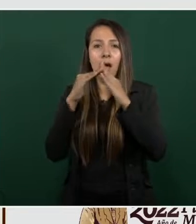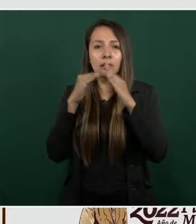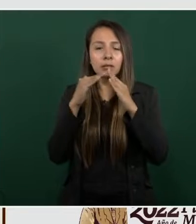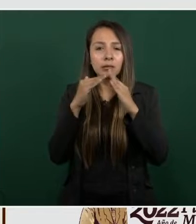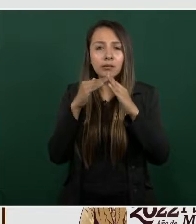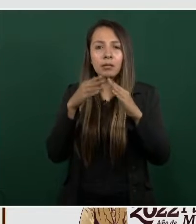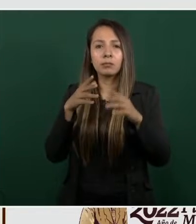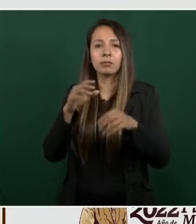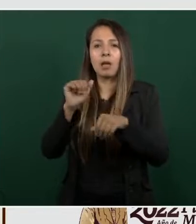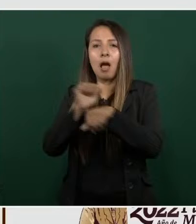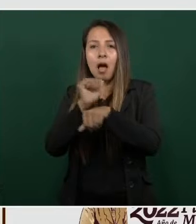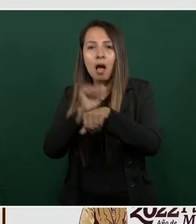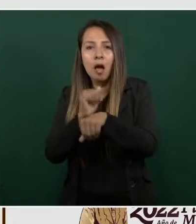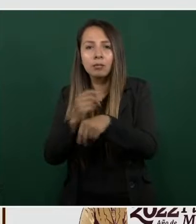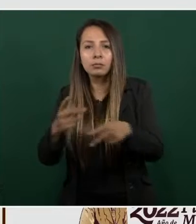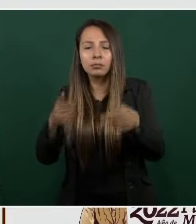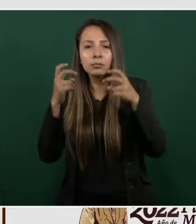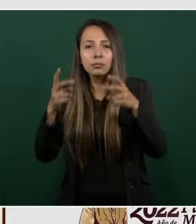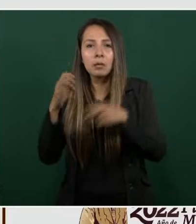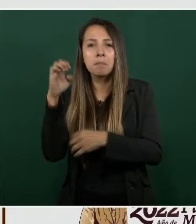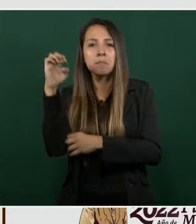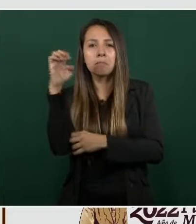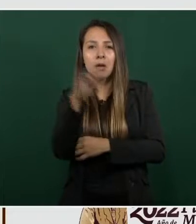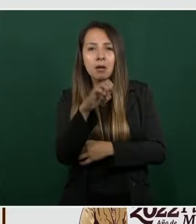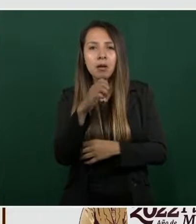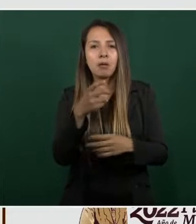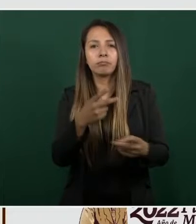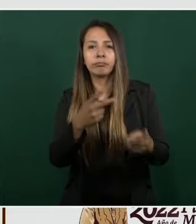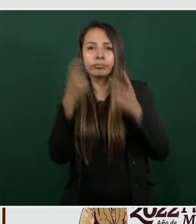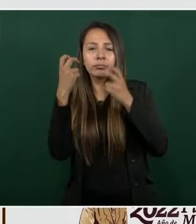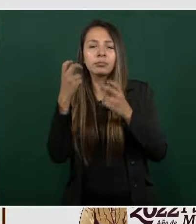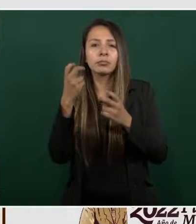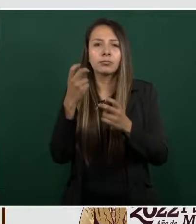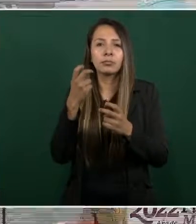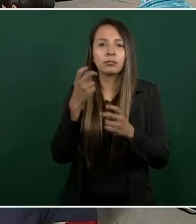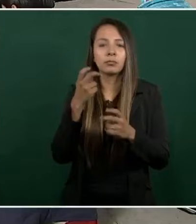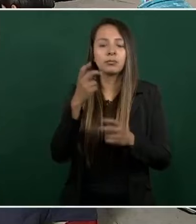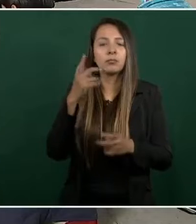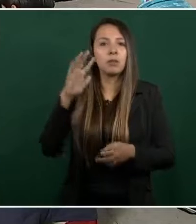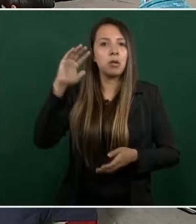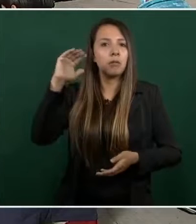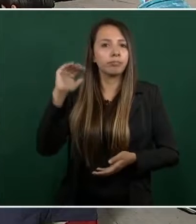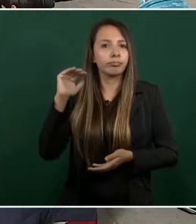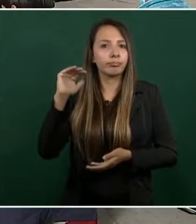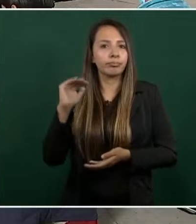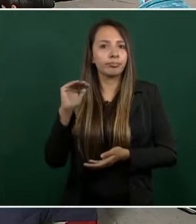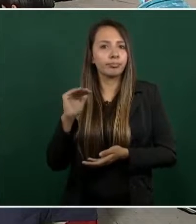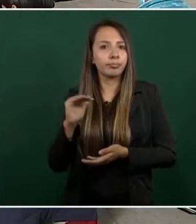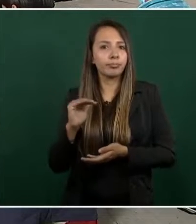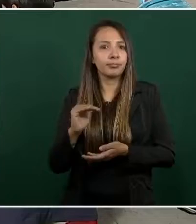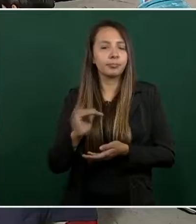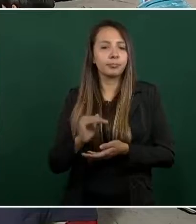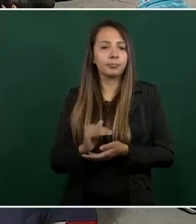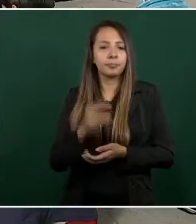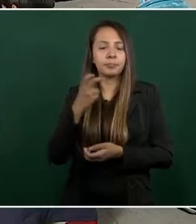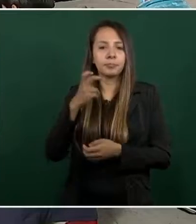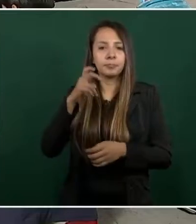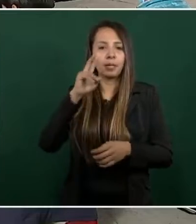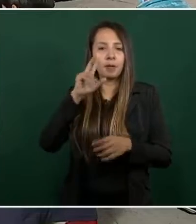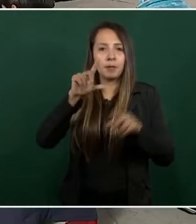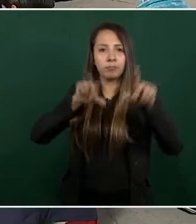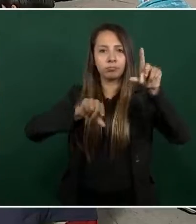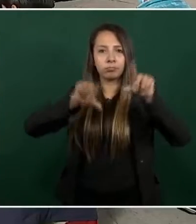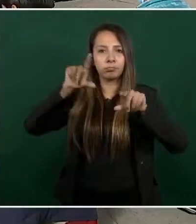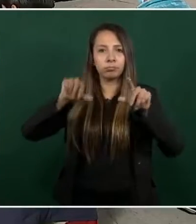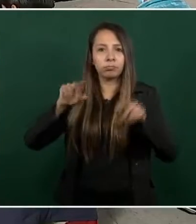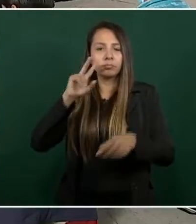en extorsión, en robo en transporte, va hacia la baja, a pesar de los lugares que ocupa. Ahí se